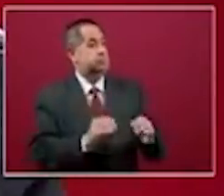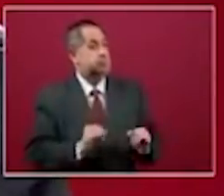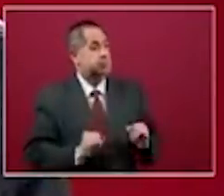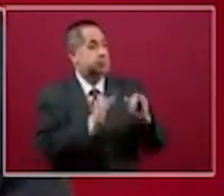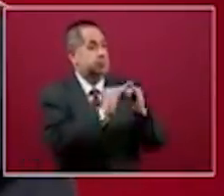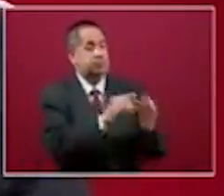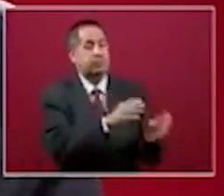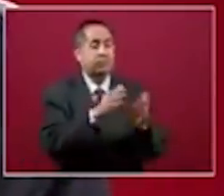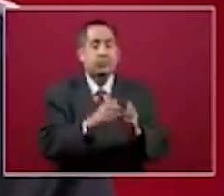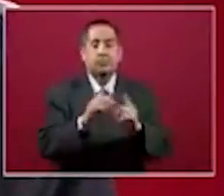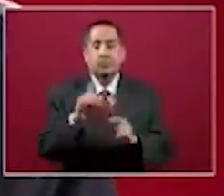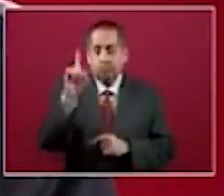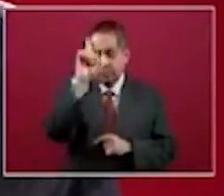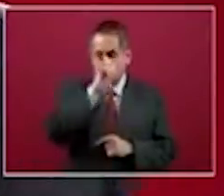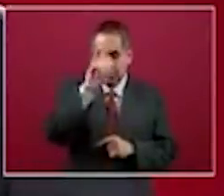el Consejo